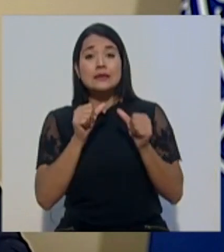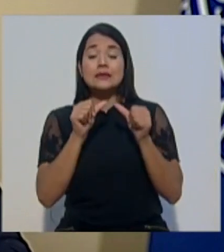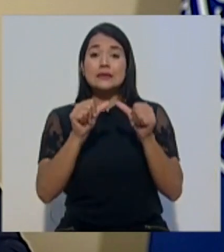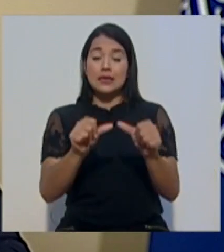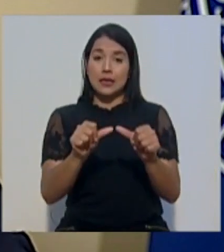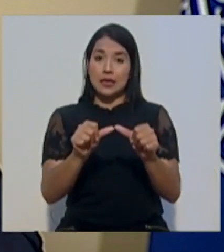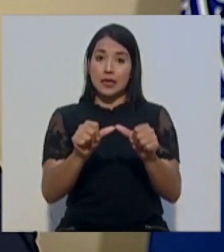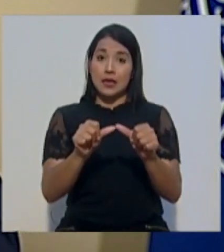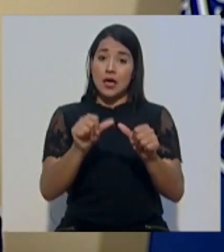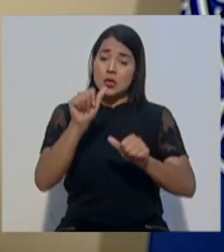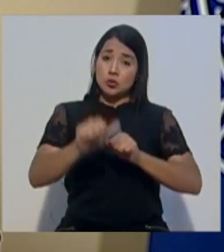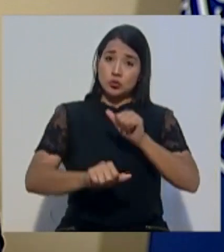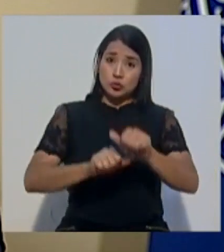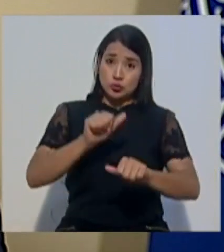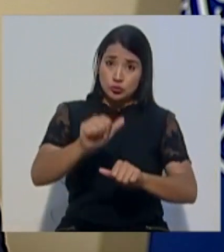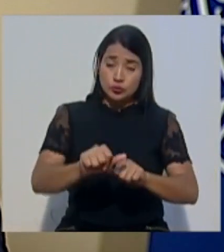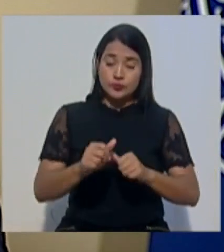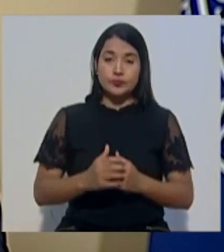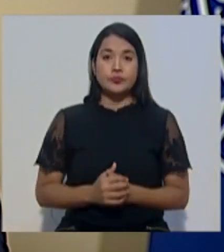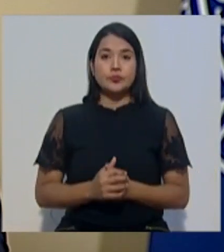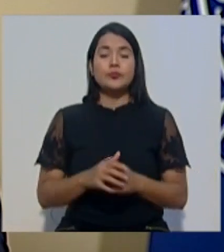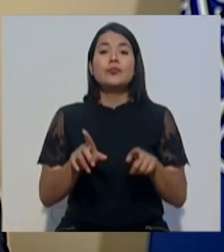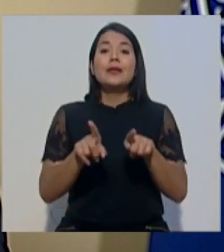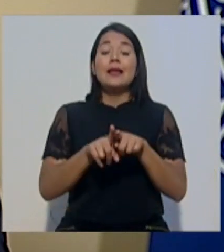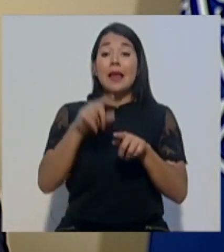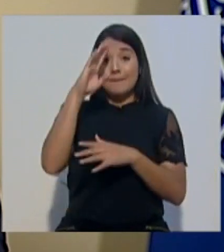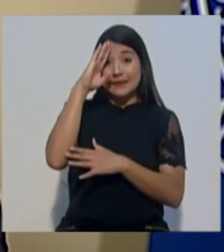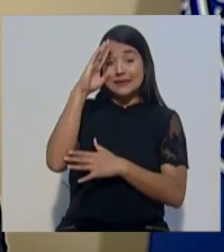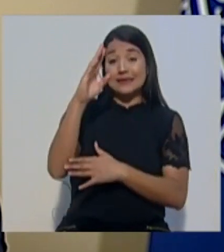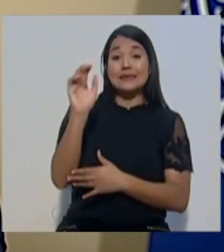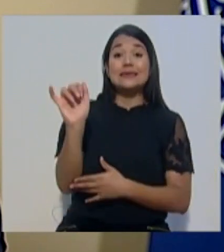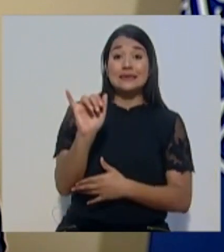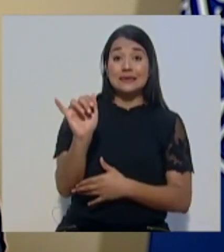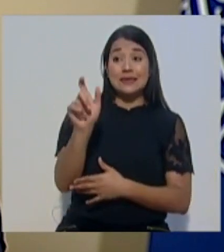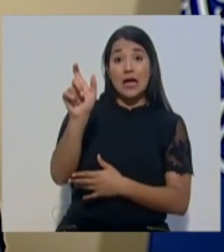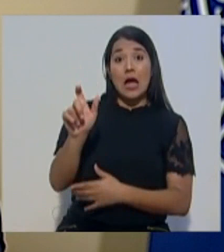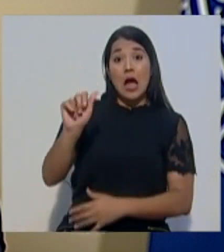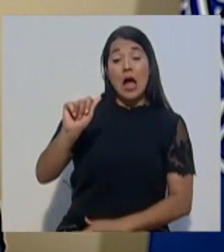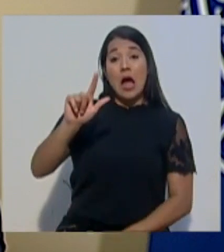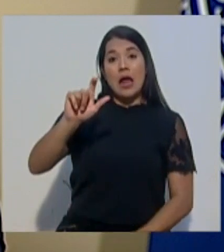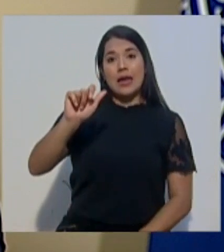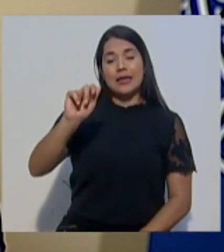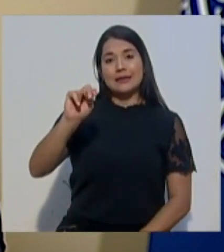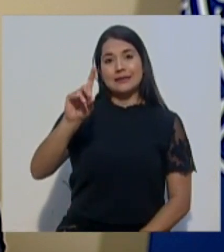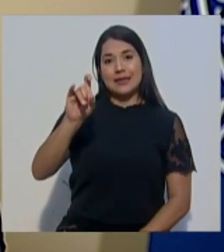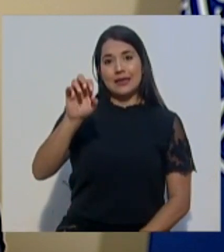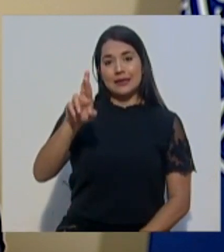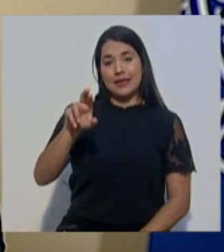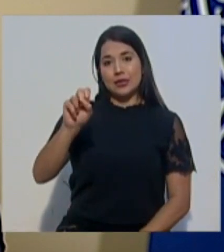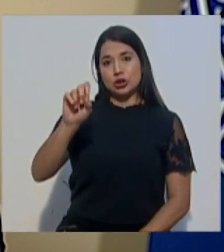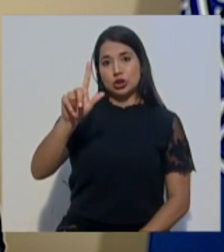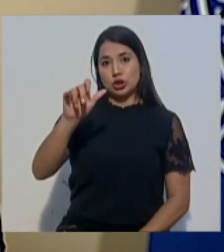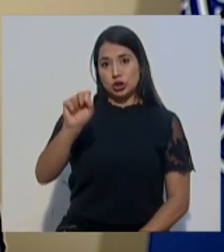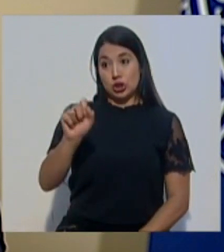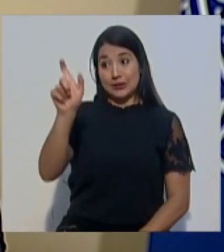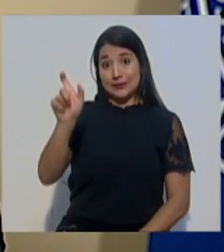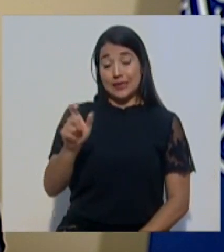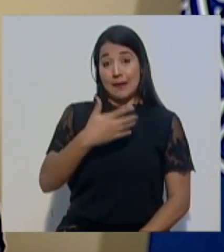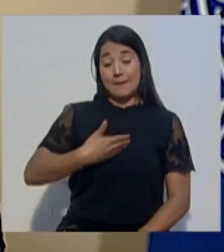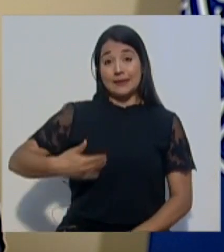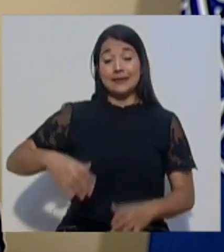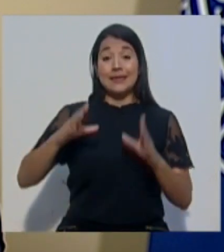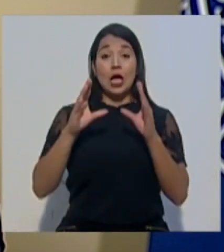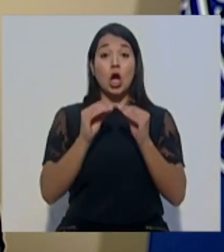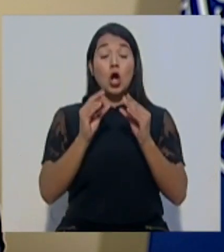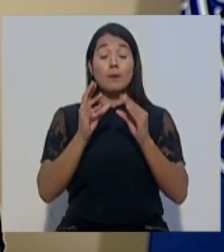esta lucha. También un saludo similar a don Alexander Solís, nuestro presidente de la Comisión de Emergencias, que